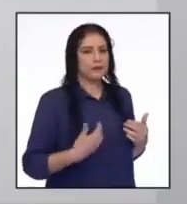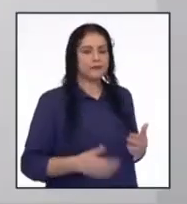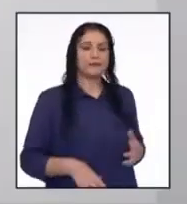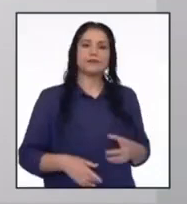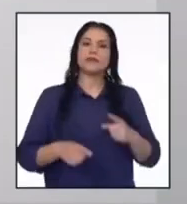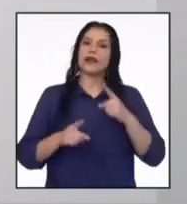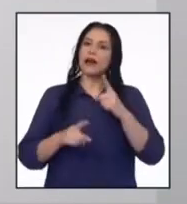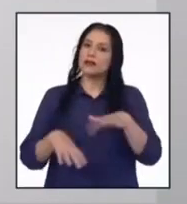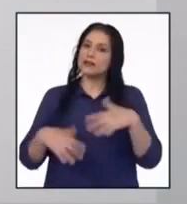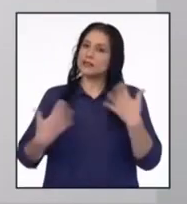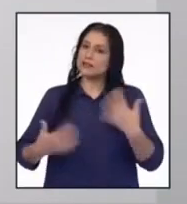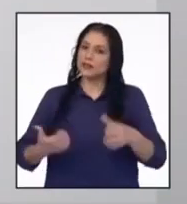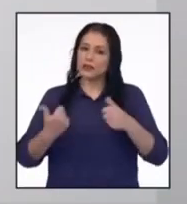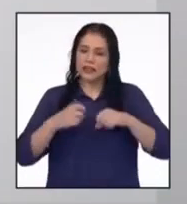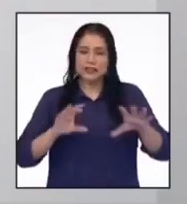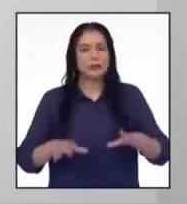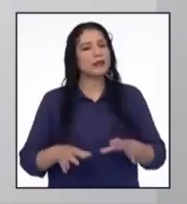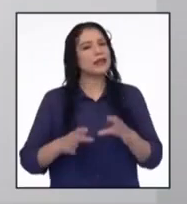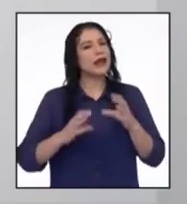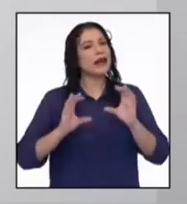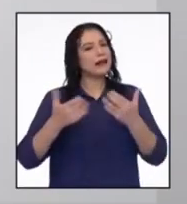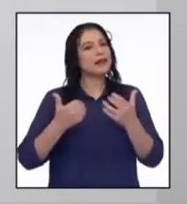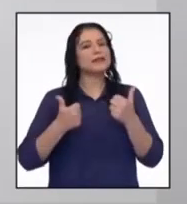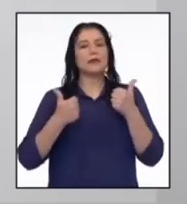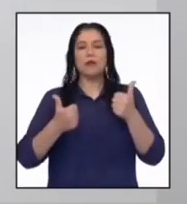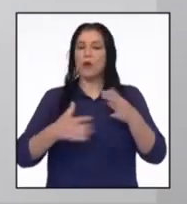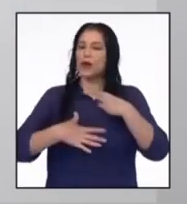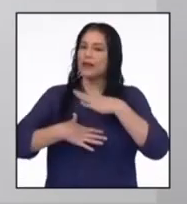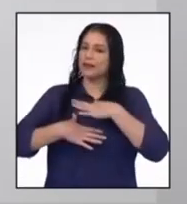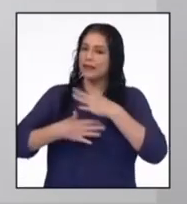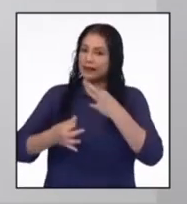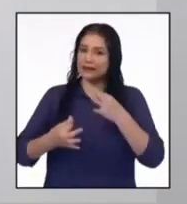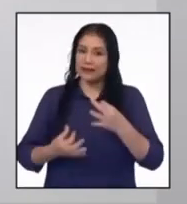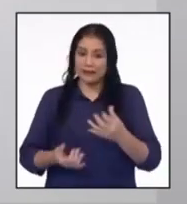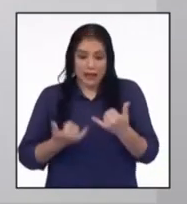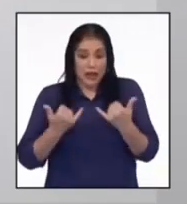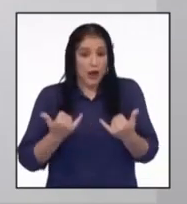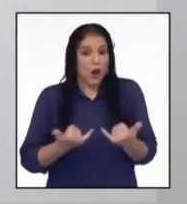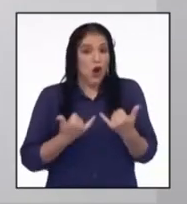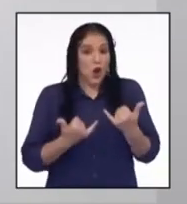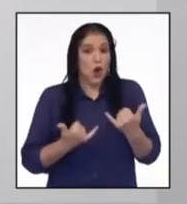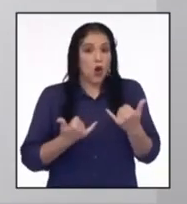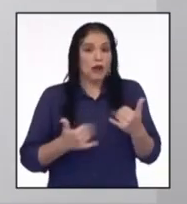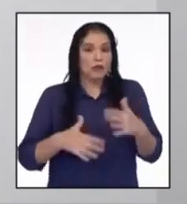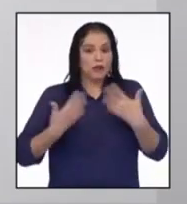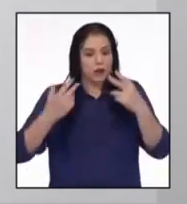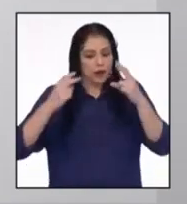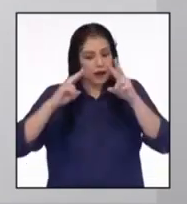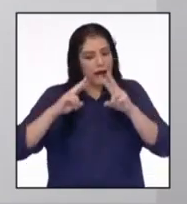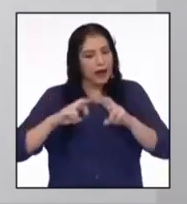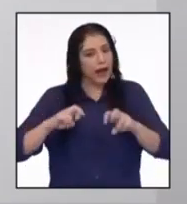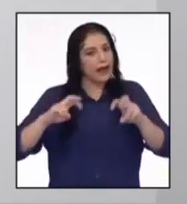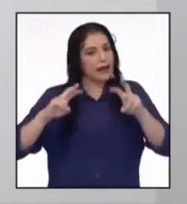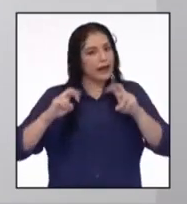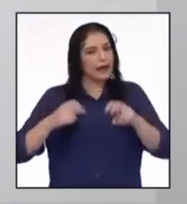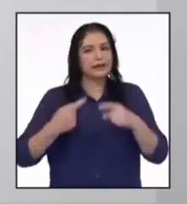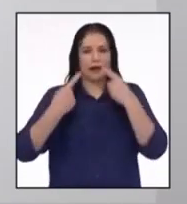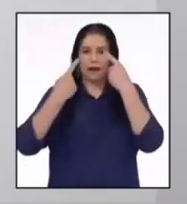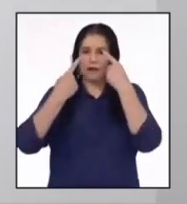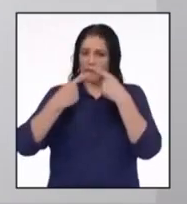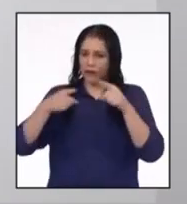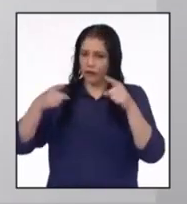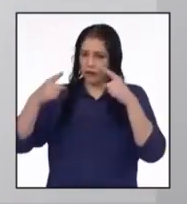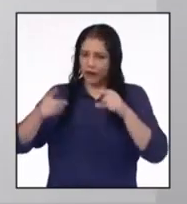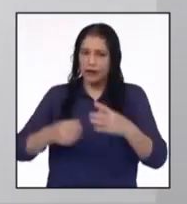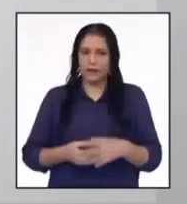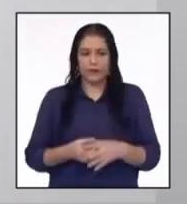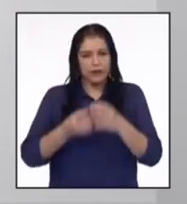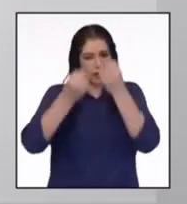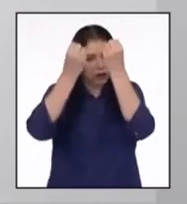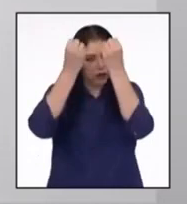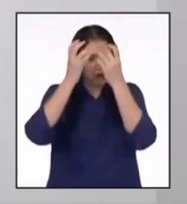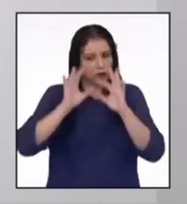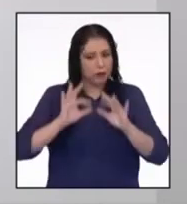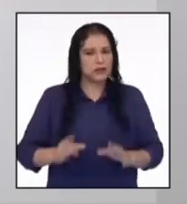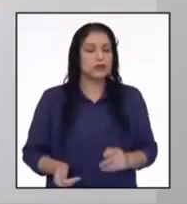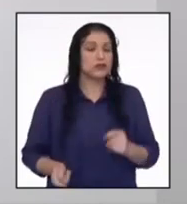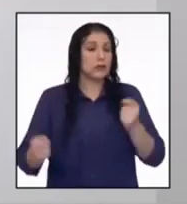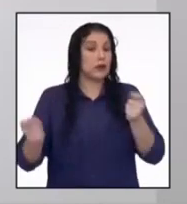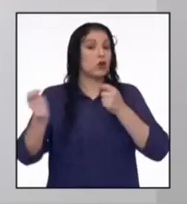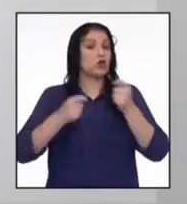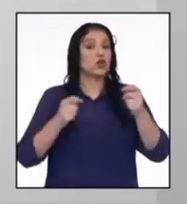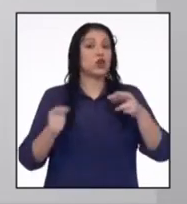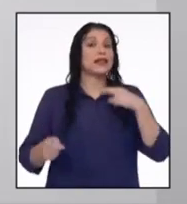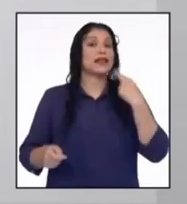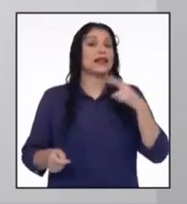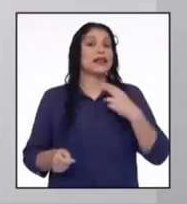Ha sido una actividad muy interesante. El día de hoy hemos analizado diversas fuentes sobre la gestión